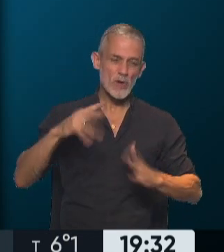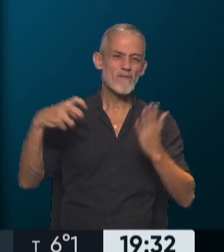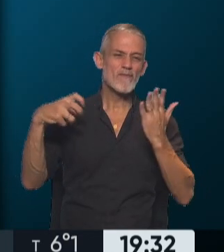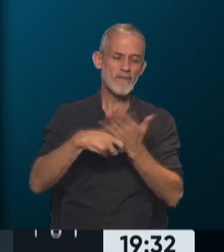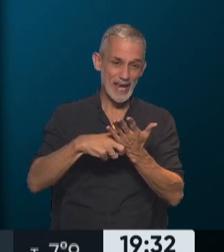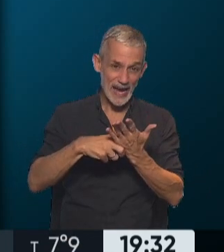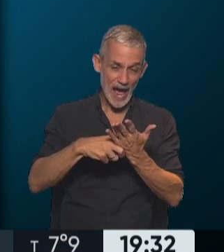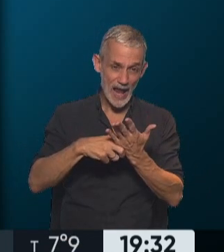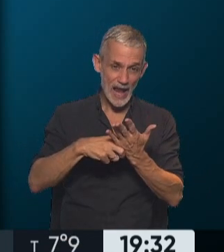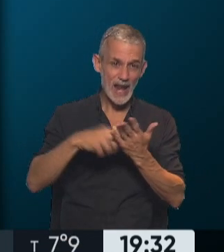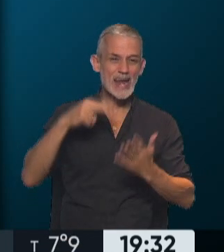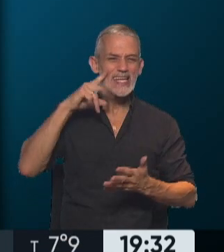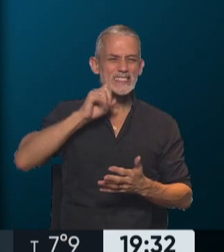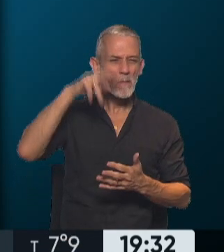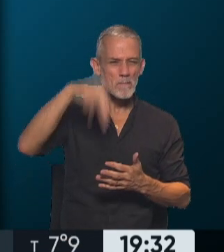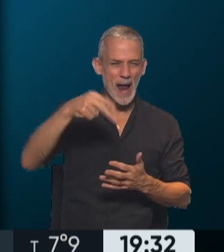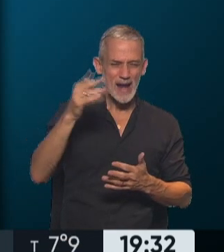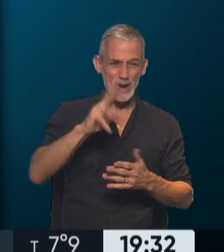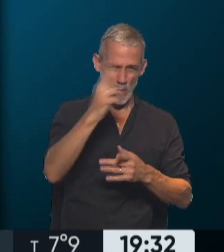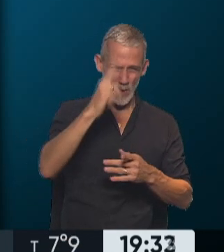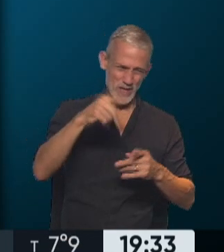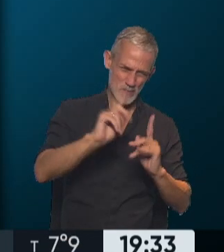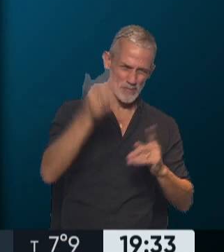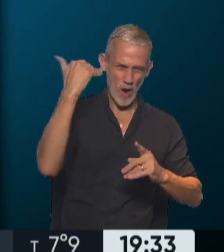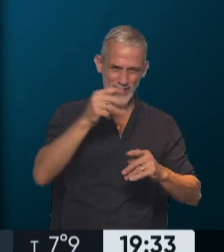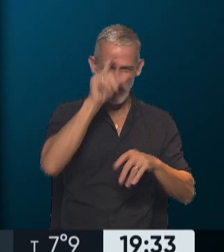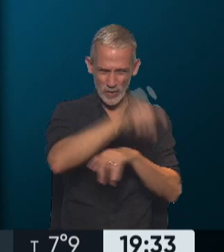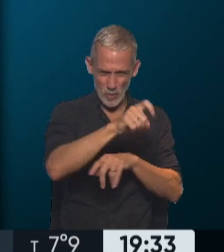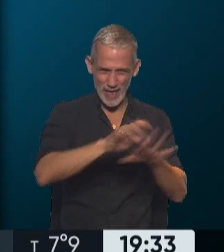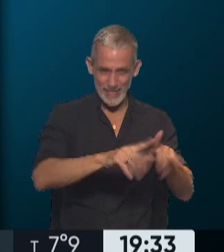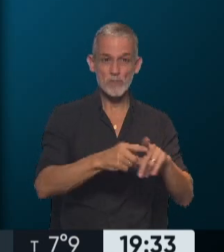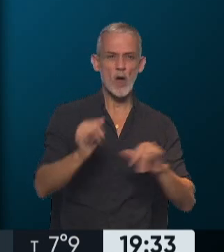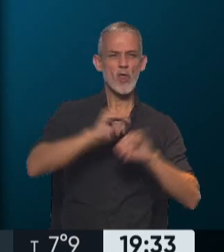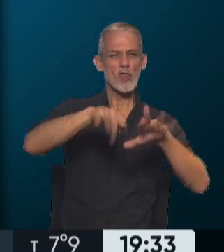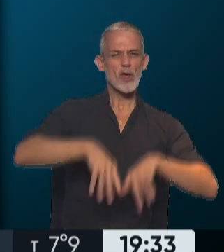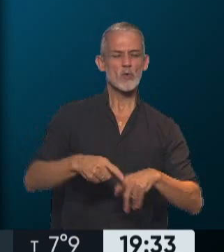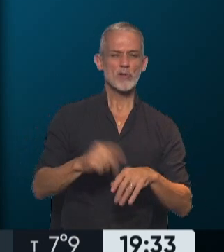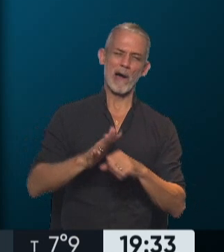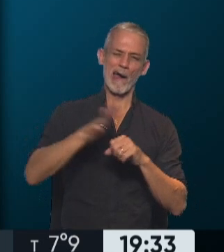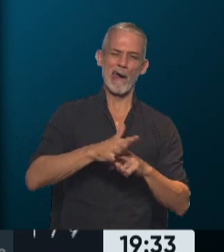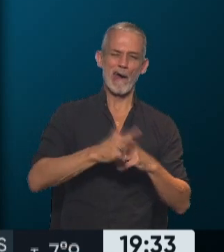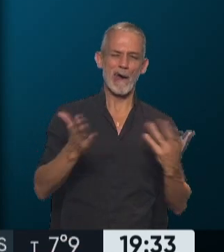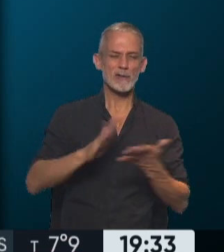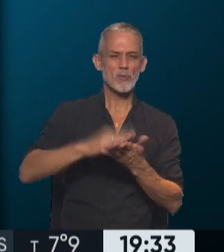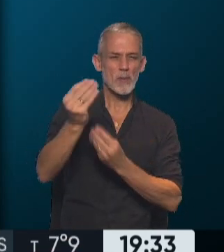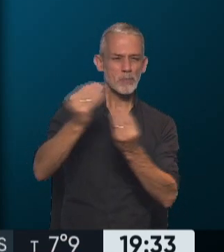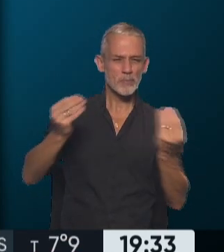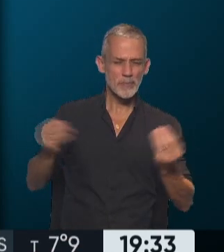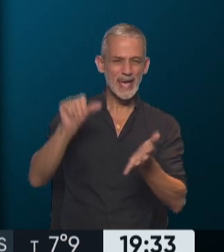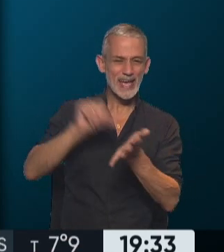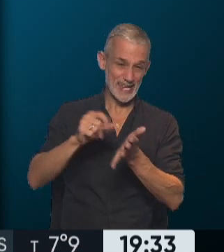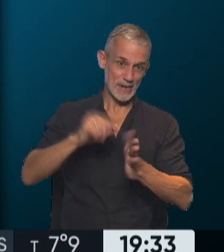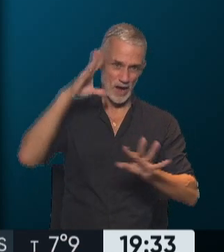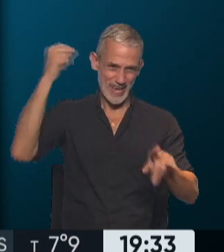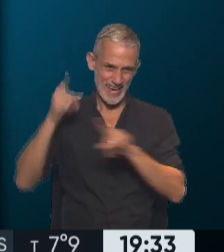fiscal Alberto Nisman antes de morir, cuando hizo la denuncia por encubrimiento de los funcionarios del gobierno de